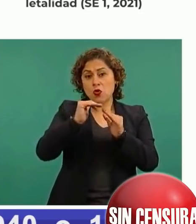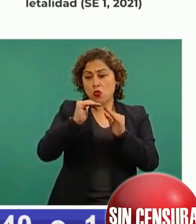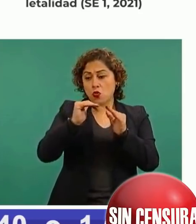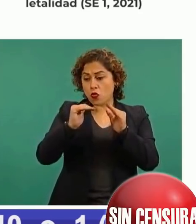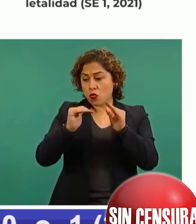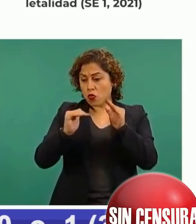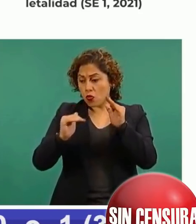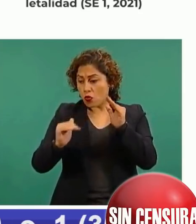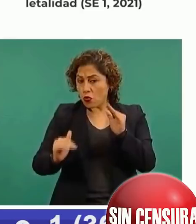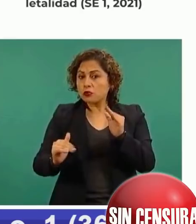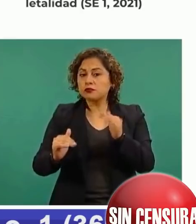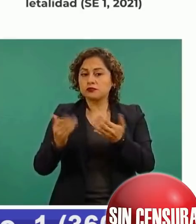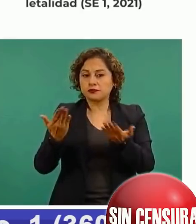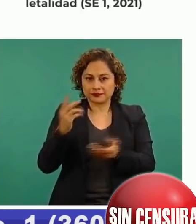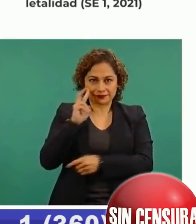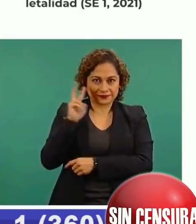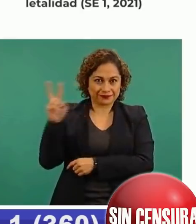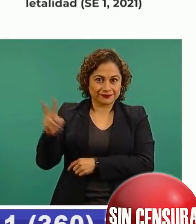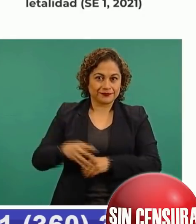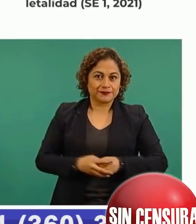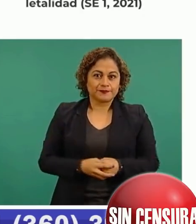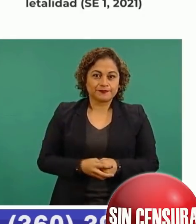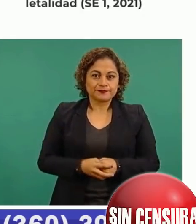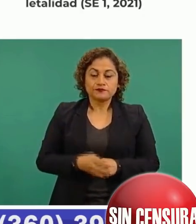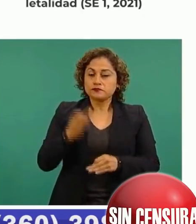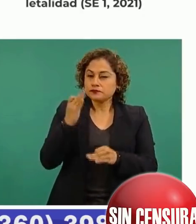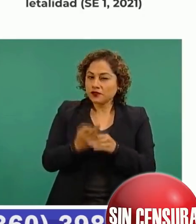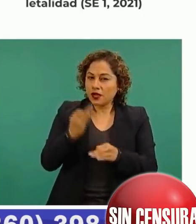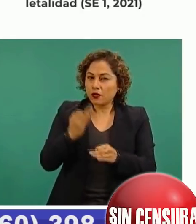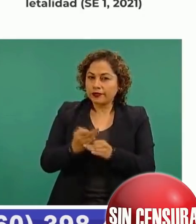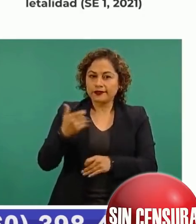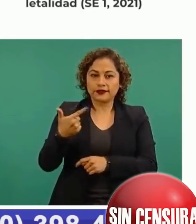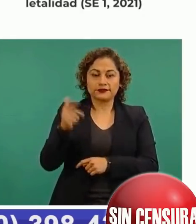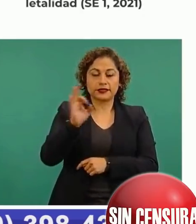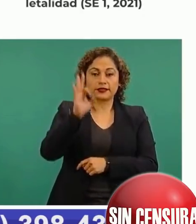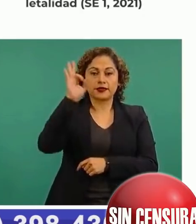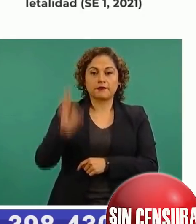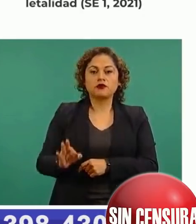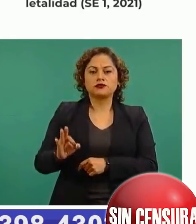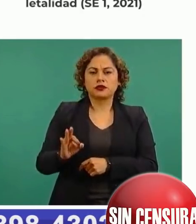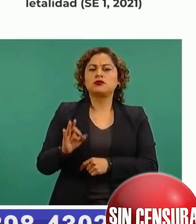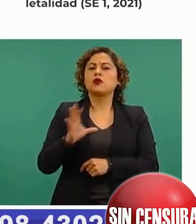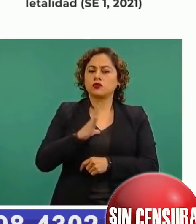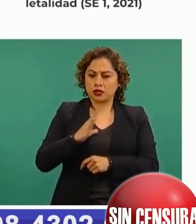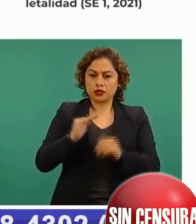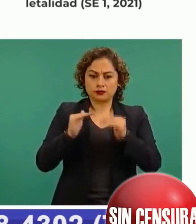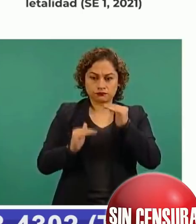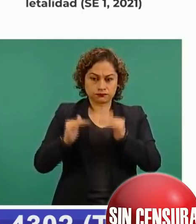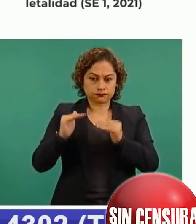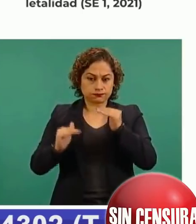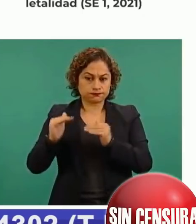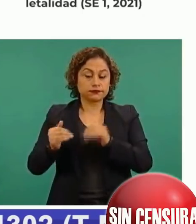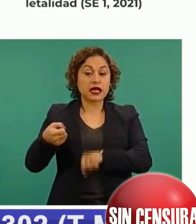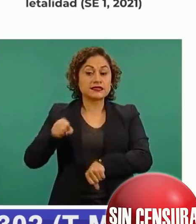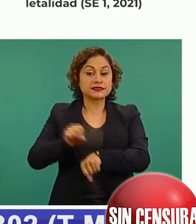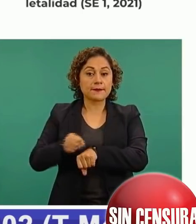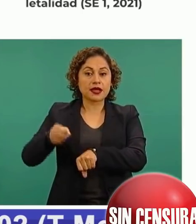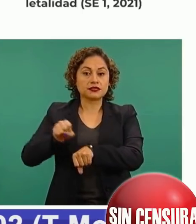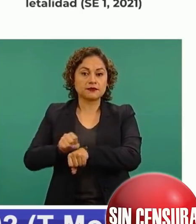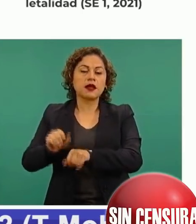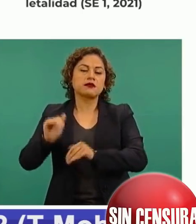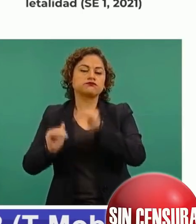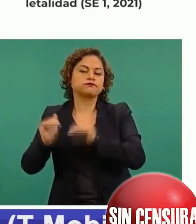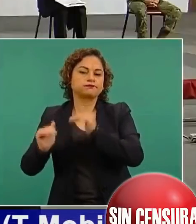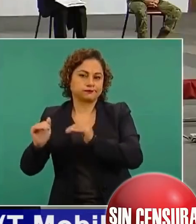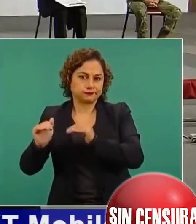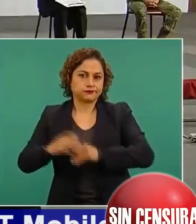tiempo y en este momento tenemos 7%, con algunas variaciones entre semanas, de una semana a la